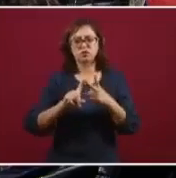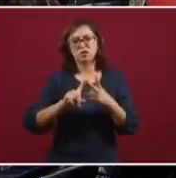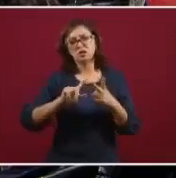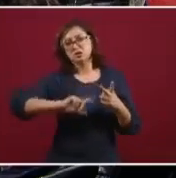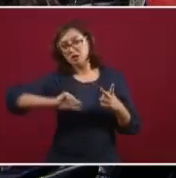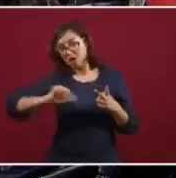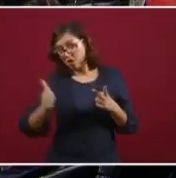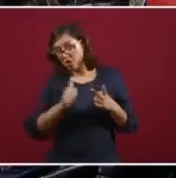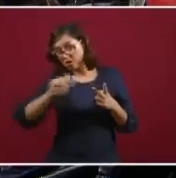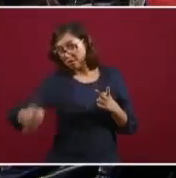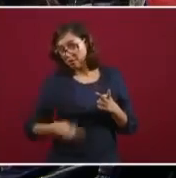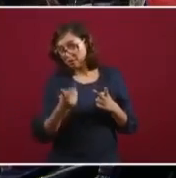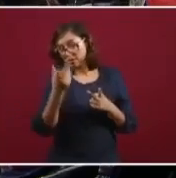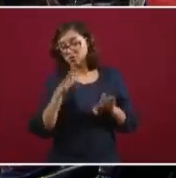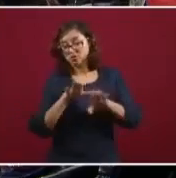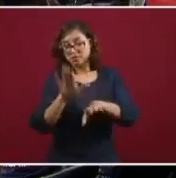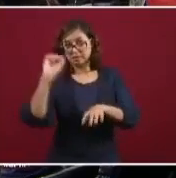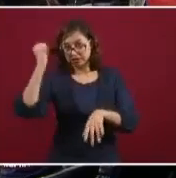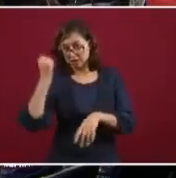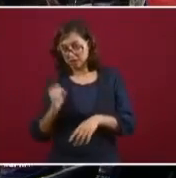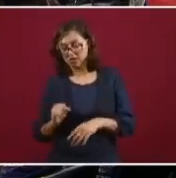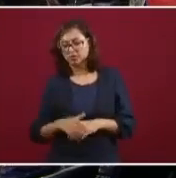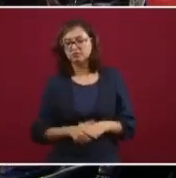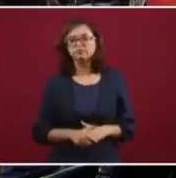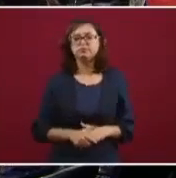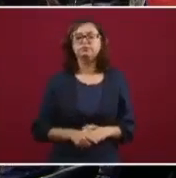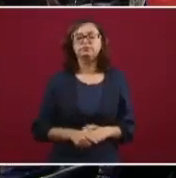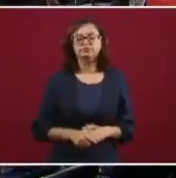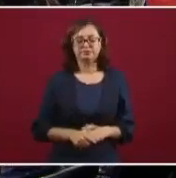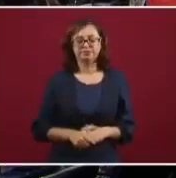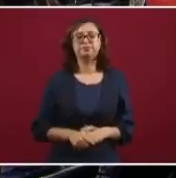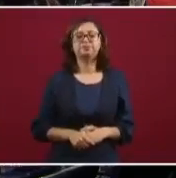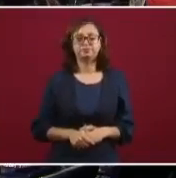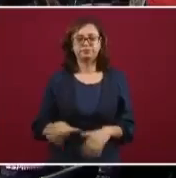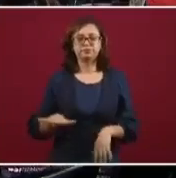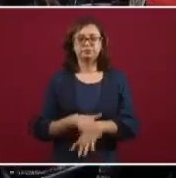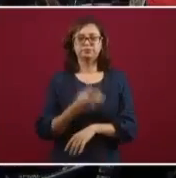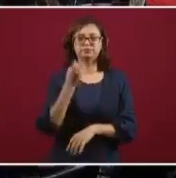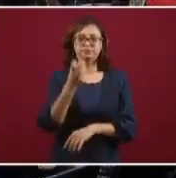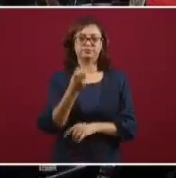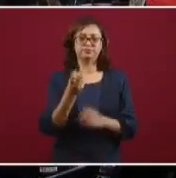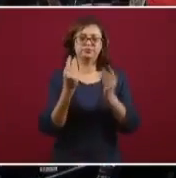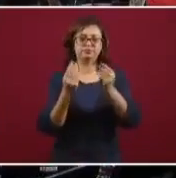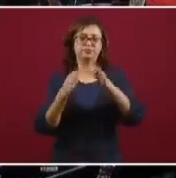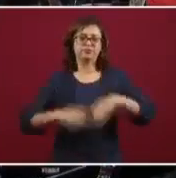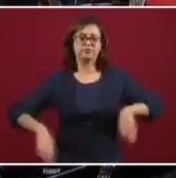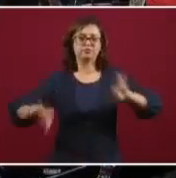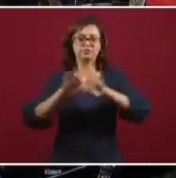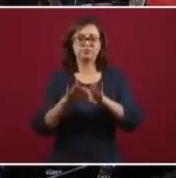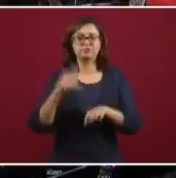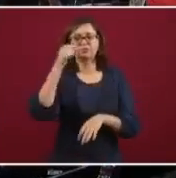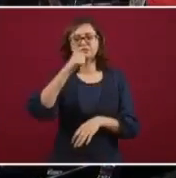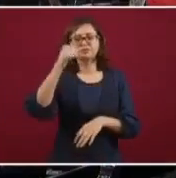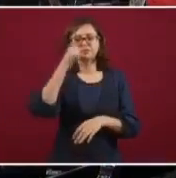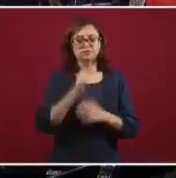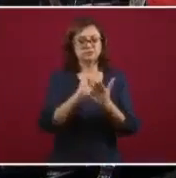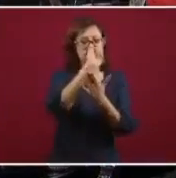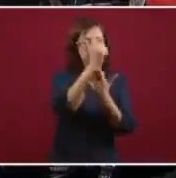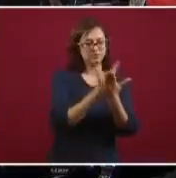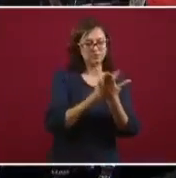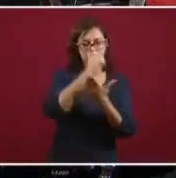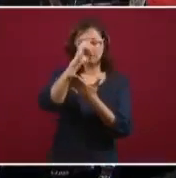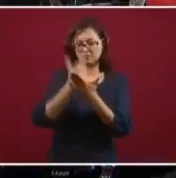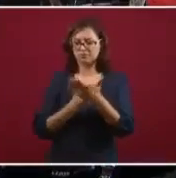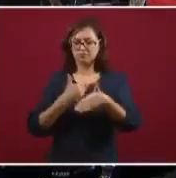una muy breve sobre Sinaloa, gracias. Bueno, pues precisamente por eso es importante siempre mantener la